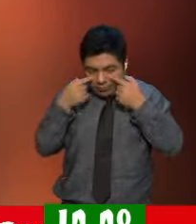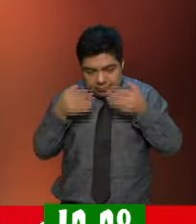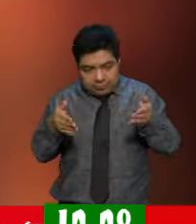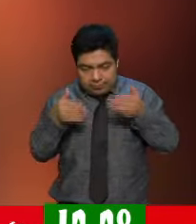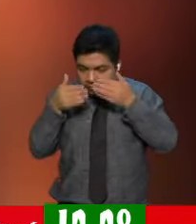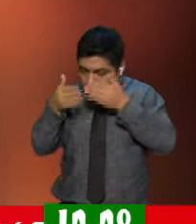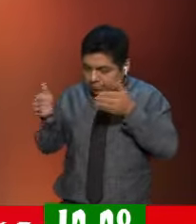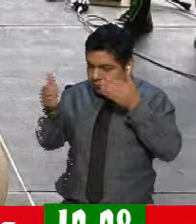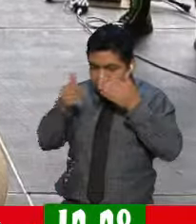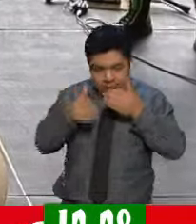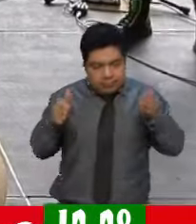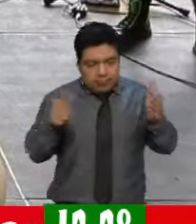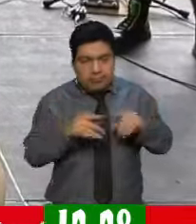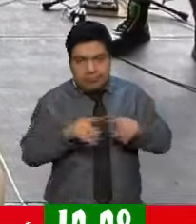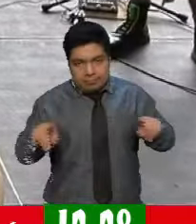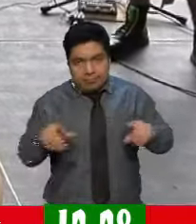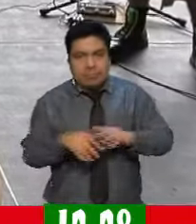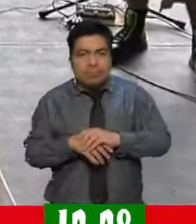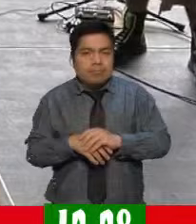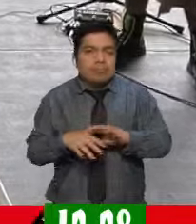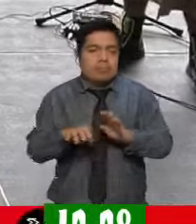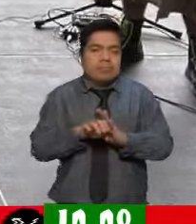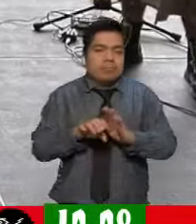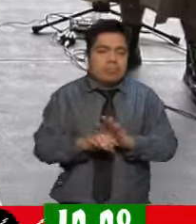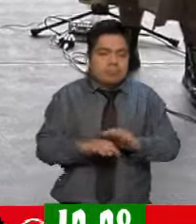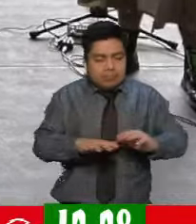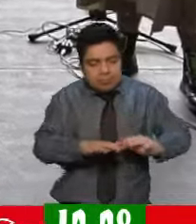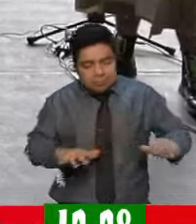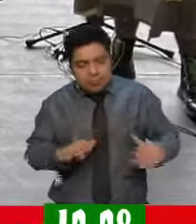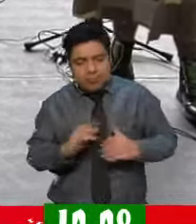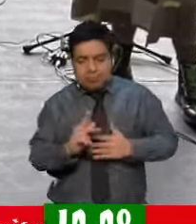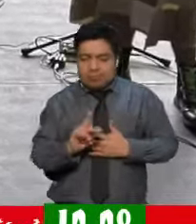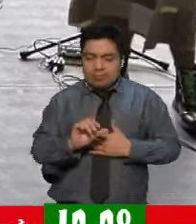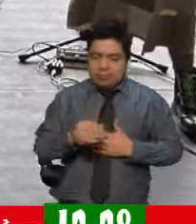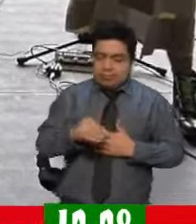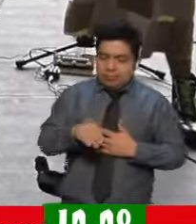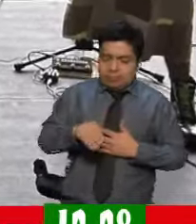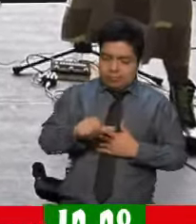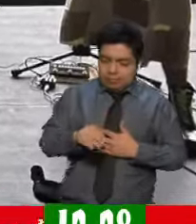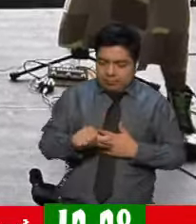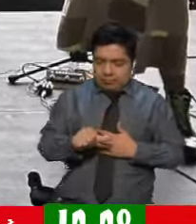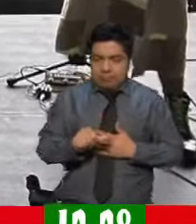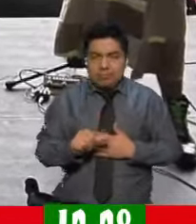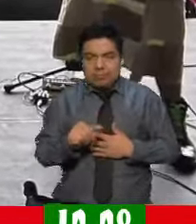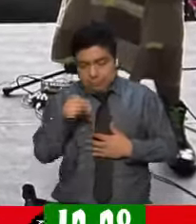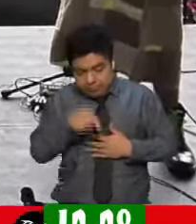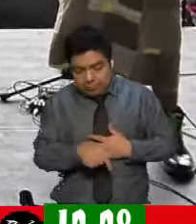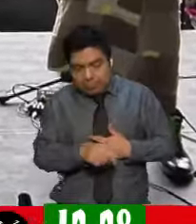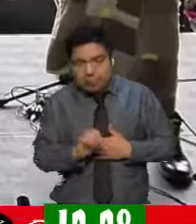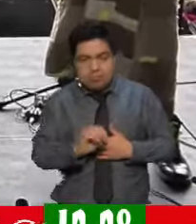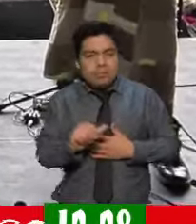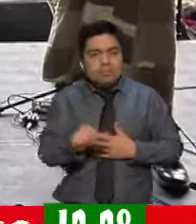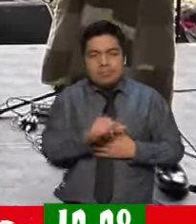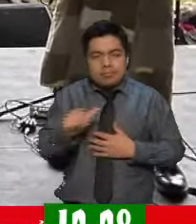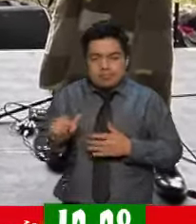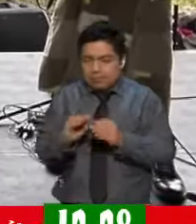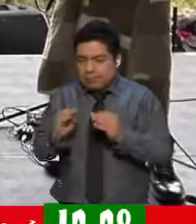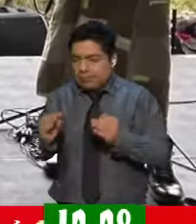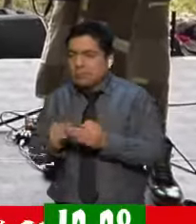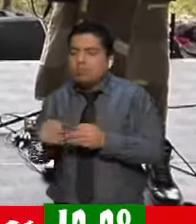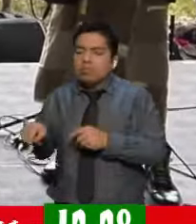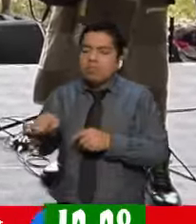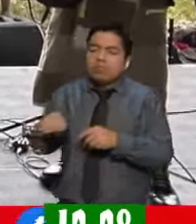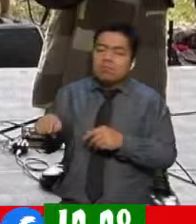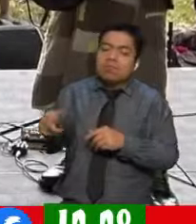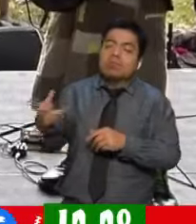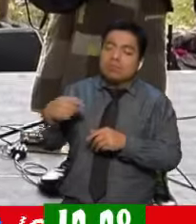distintos aristas, ¿no? No solamente como esta onda del Pachamama aquí, sino encontrarle otras formas, darle voz a otros lados,